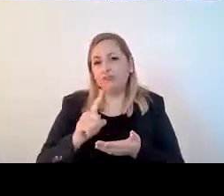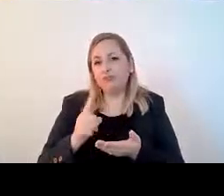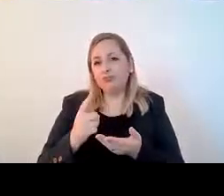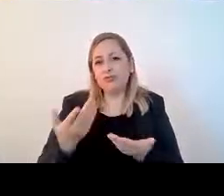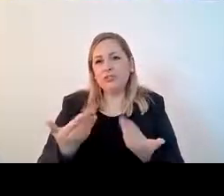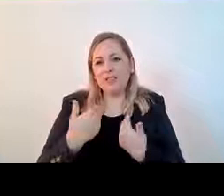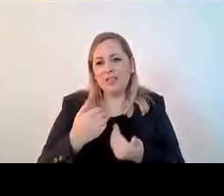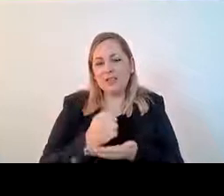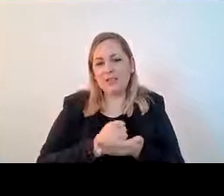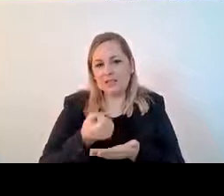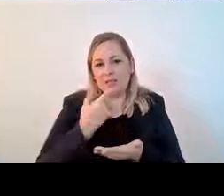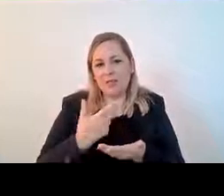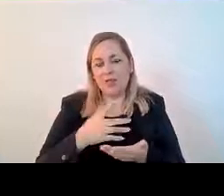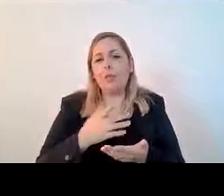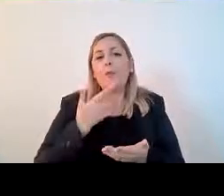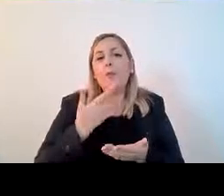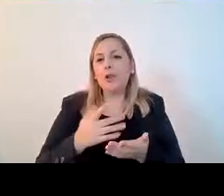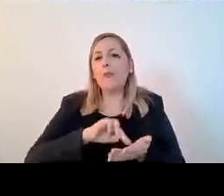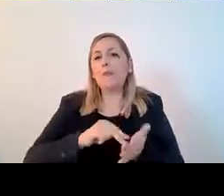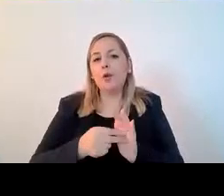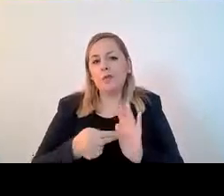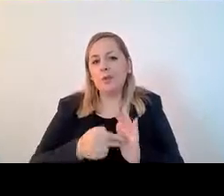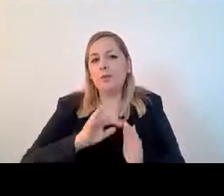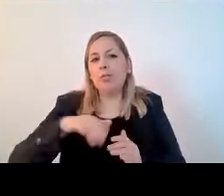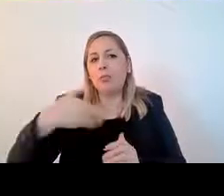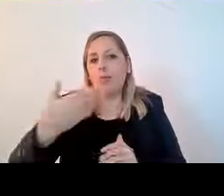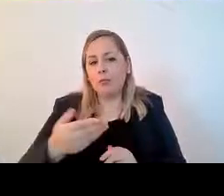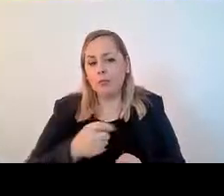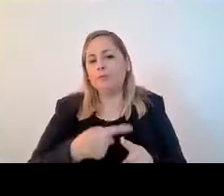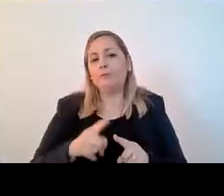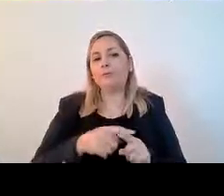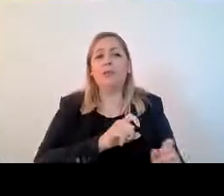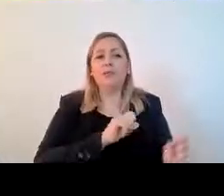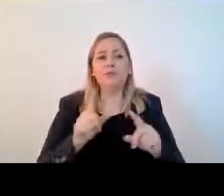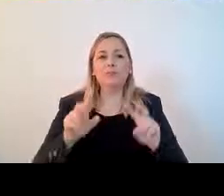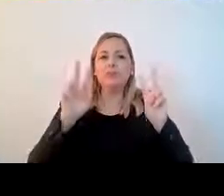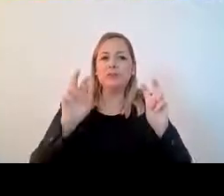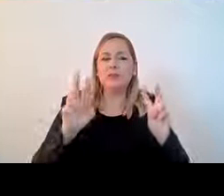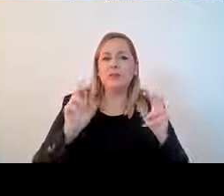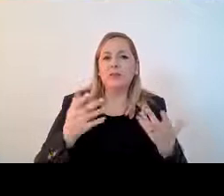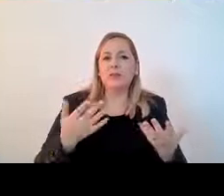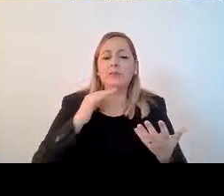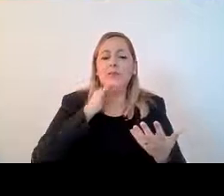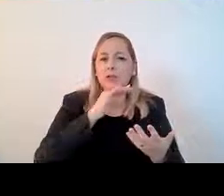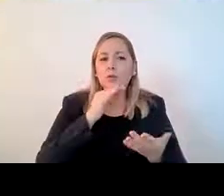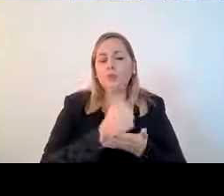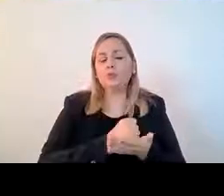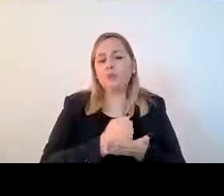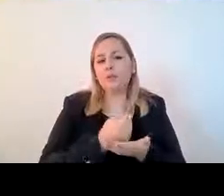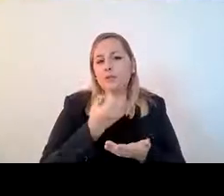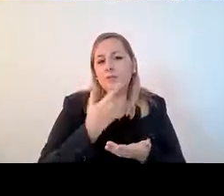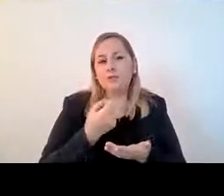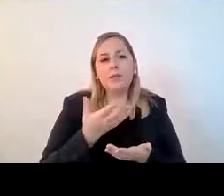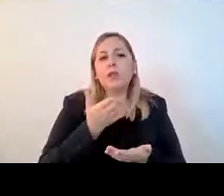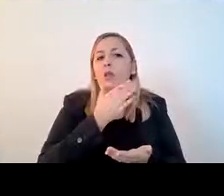dar psicofármacos. La que sigue, en términos de consideración para los psicofármacos, no